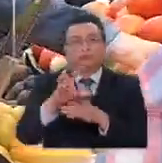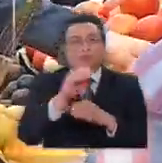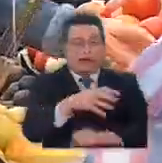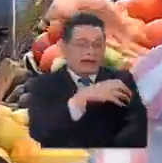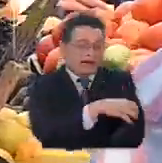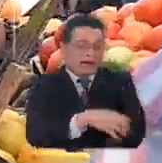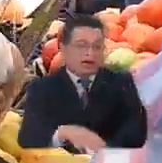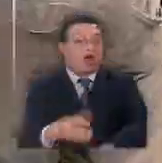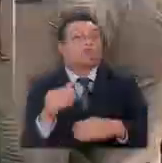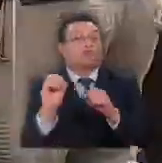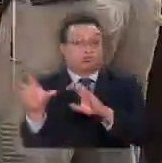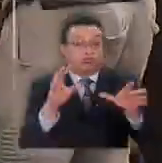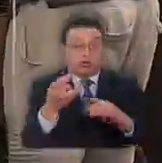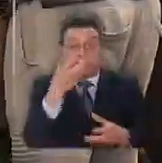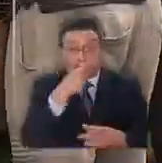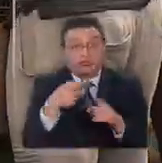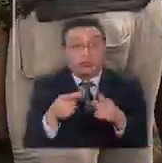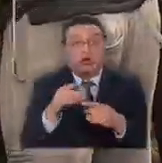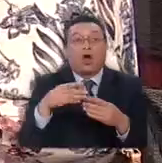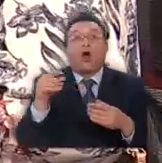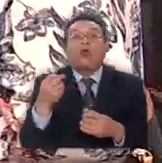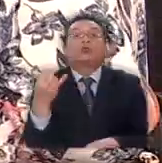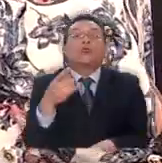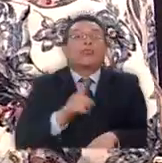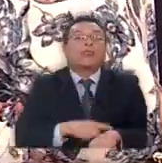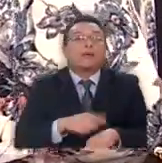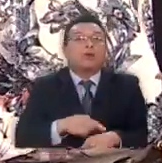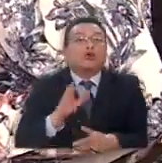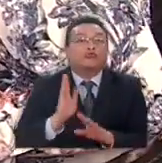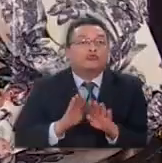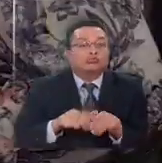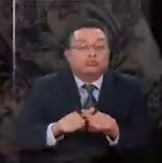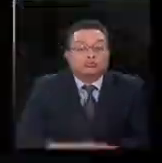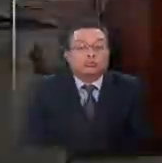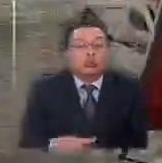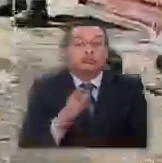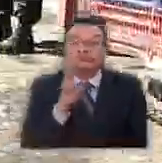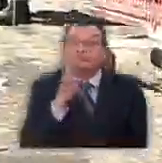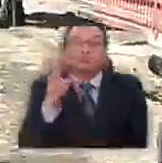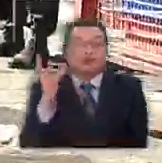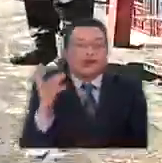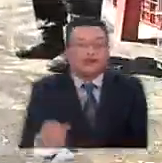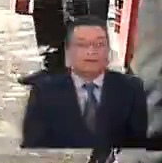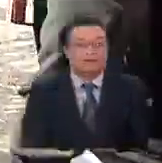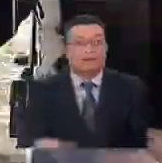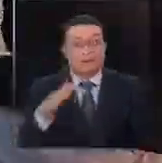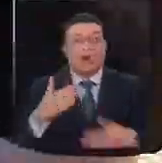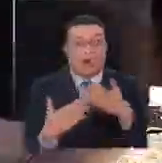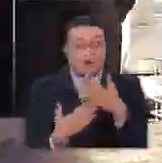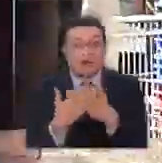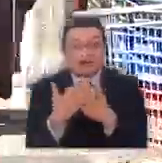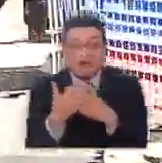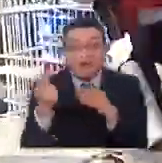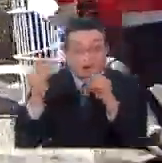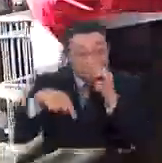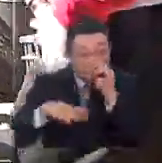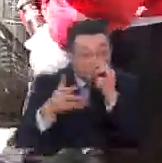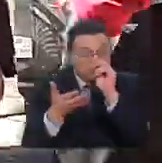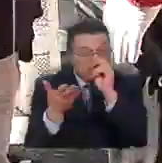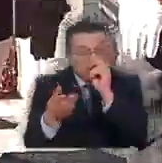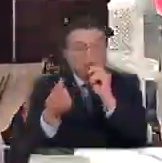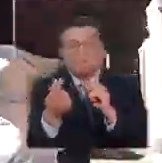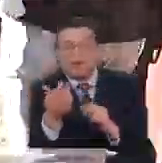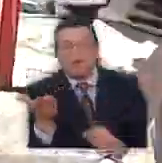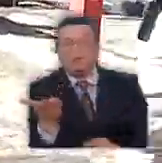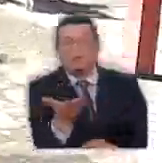regiones. ¿Cuánto tiempo circuló contagiada aquí? No se sabe. Anduvo durante la mañana, ¿no? Pidiendo monedas